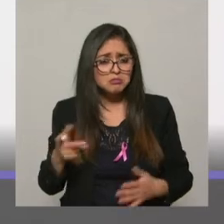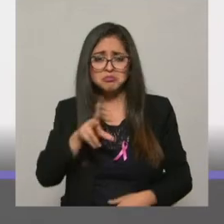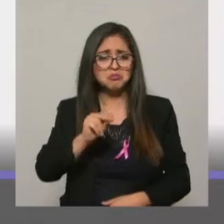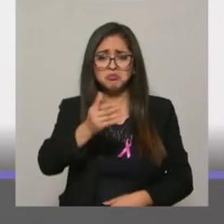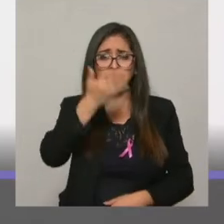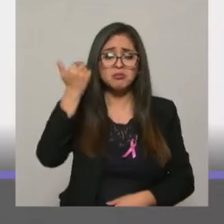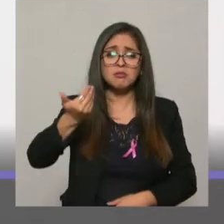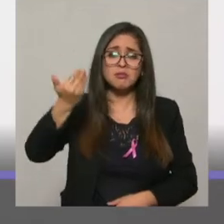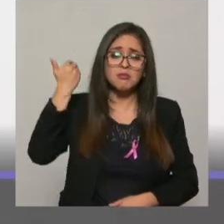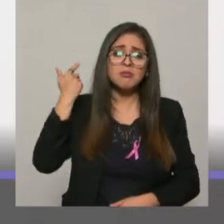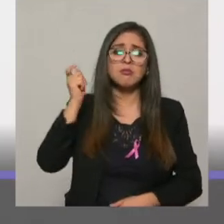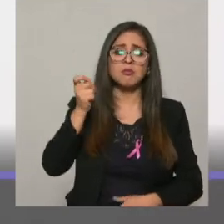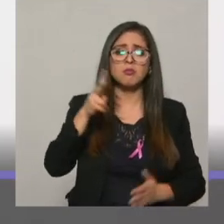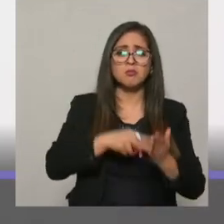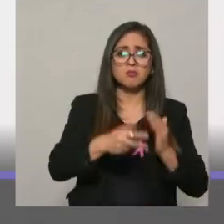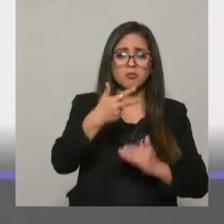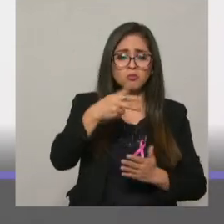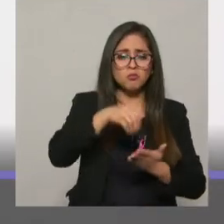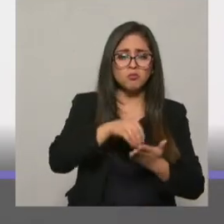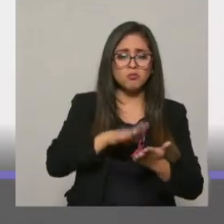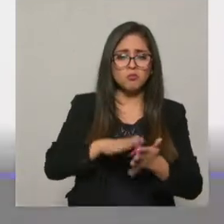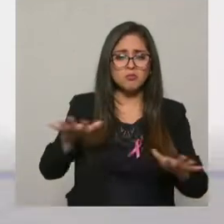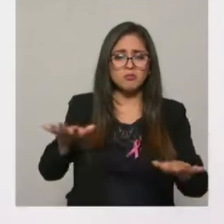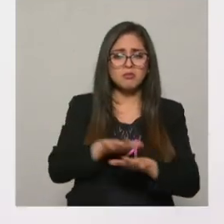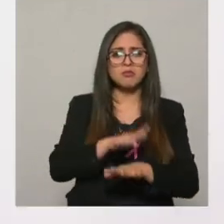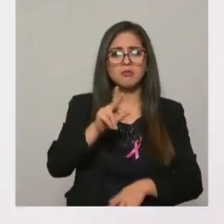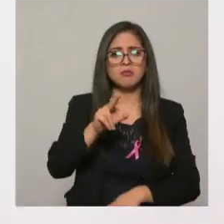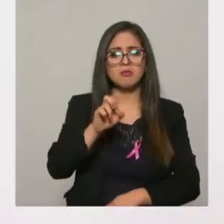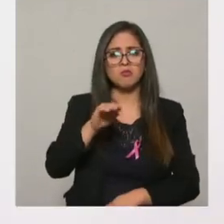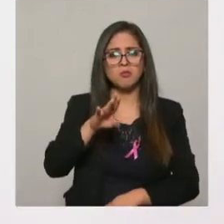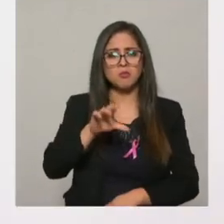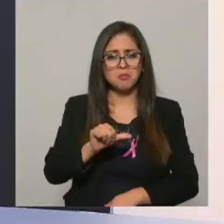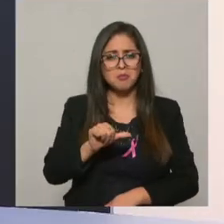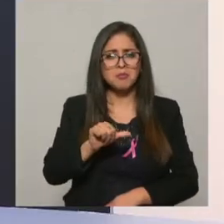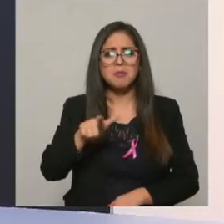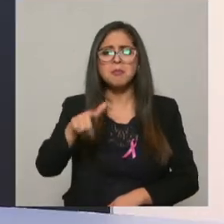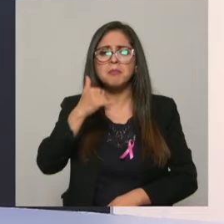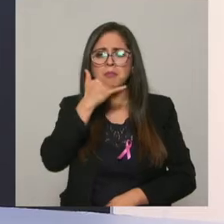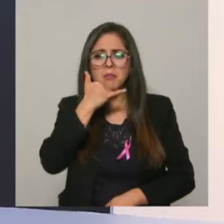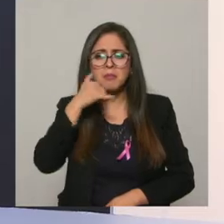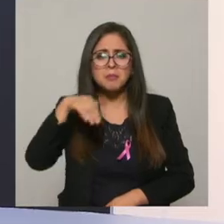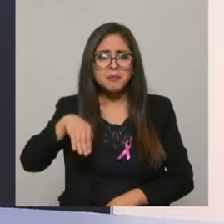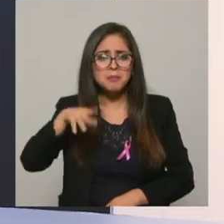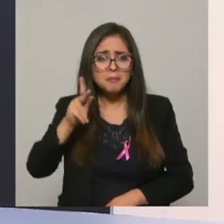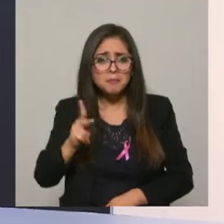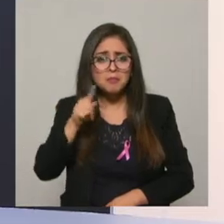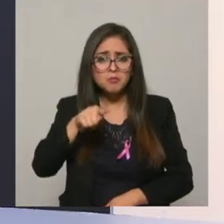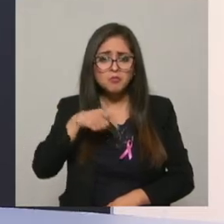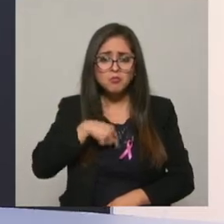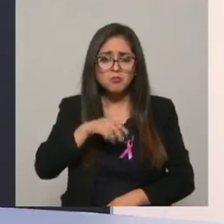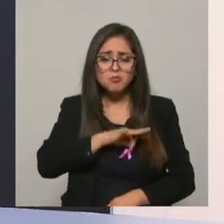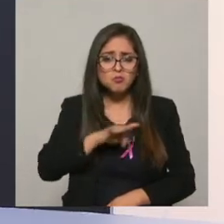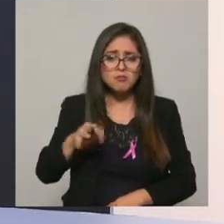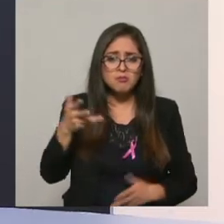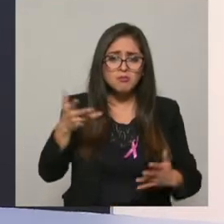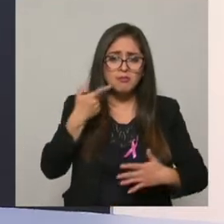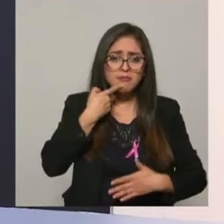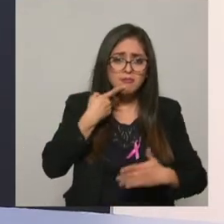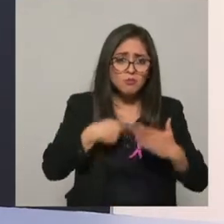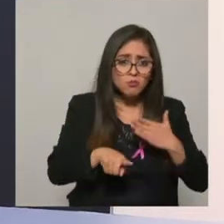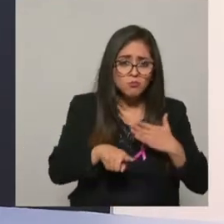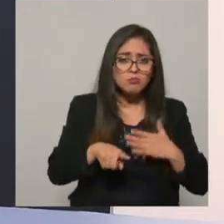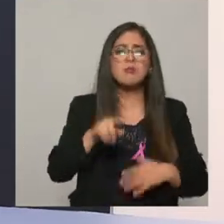reforma al Código de Procedimientos Penales. A ver, un momento. ¿Te refieres al Ministerio Público donde yo puedo presentar una denuncia? Así